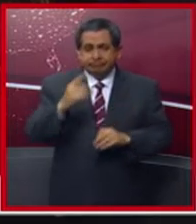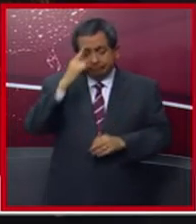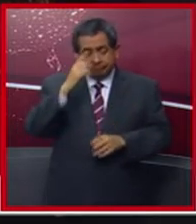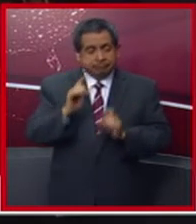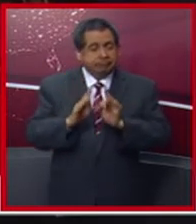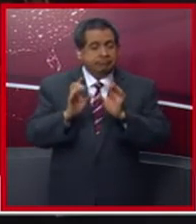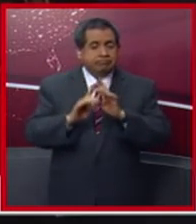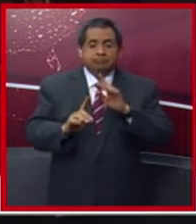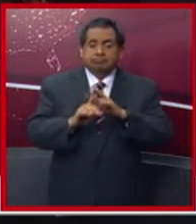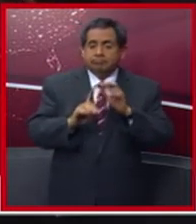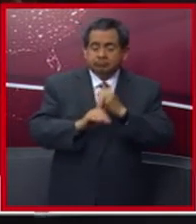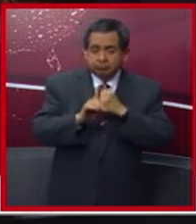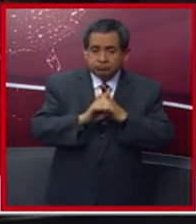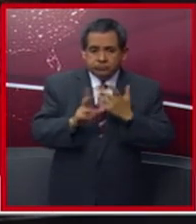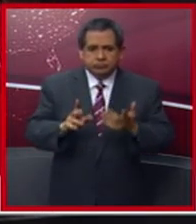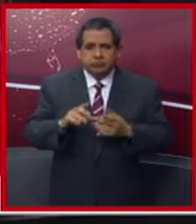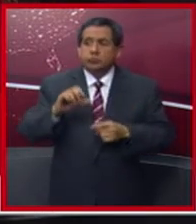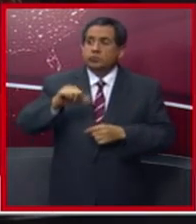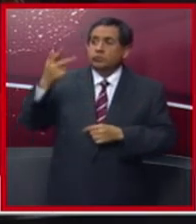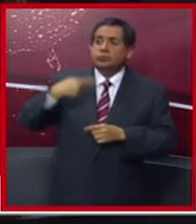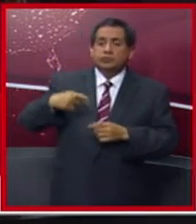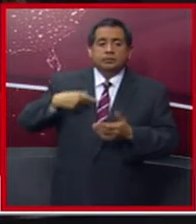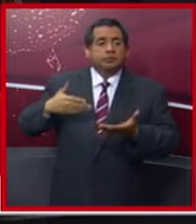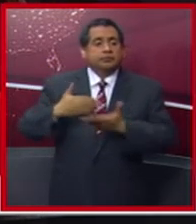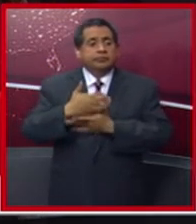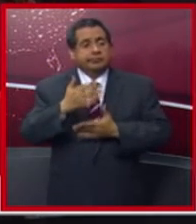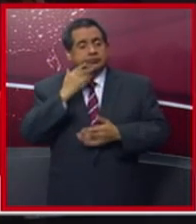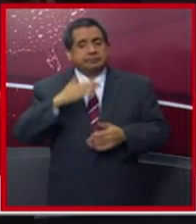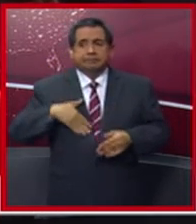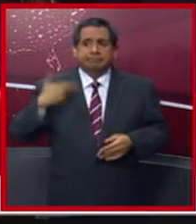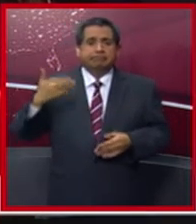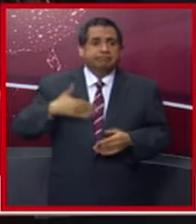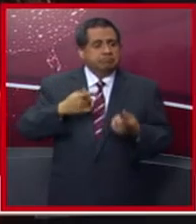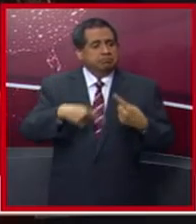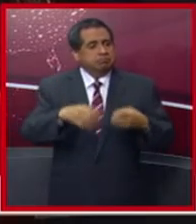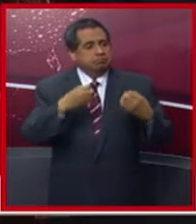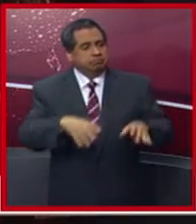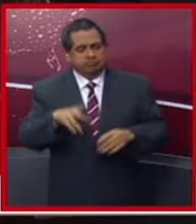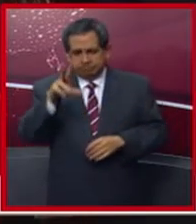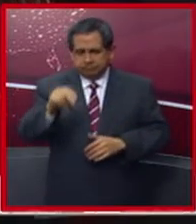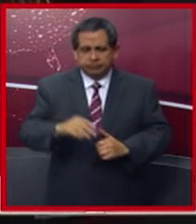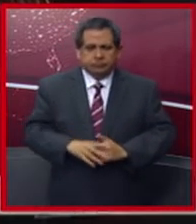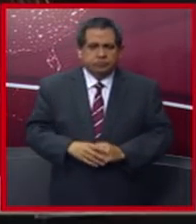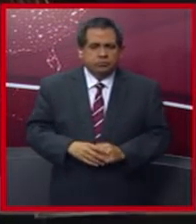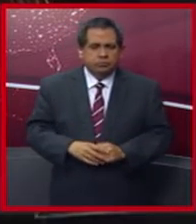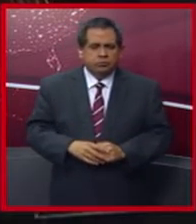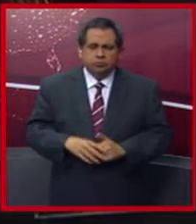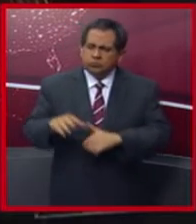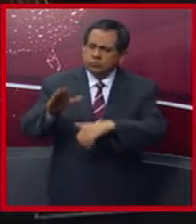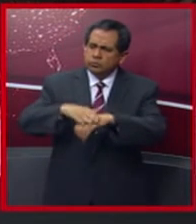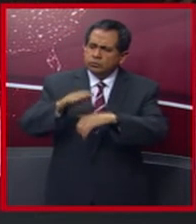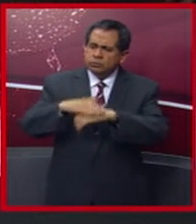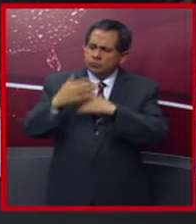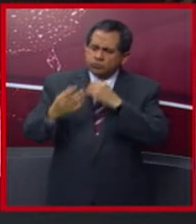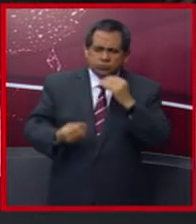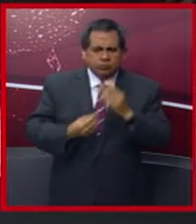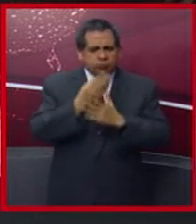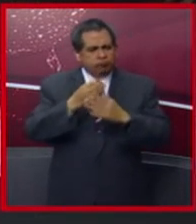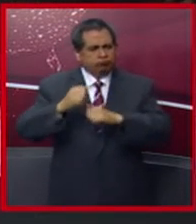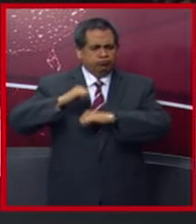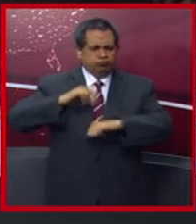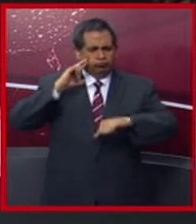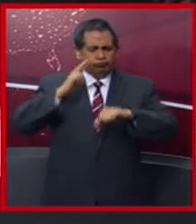situaciones no se permita que terceros salgan beneficiados en el detrimento de la impartición de justicia. Se va a crear un nuevo órgano autónomo con